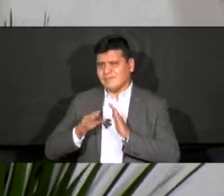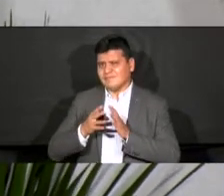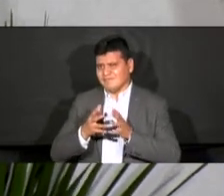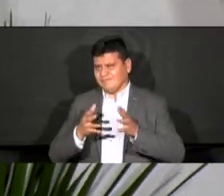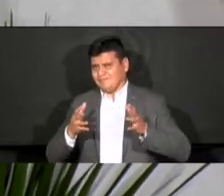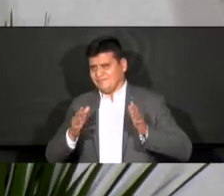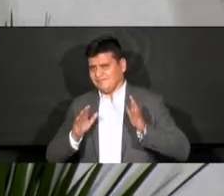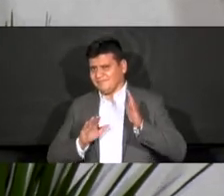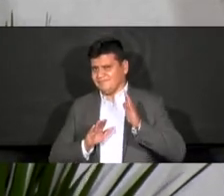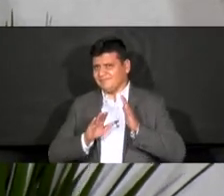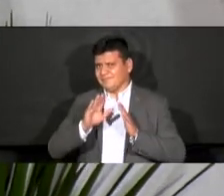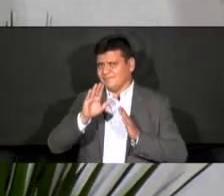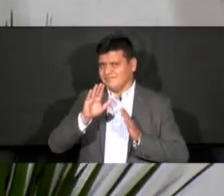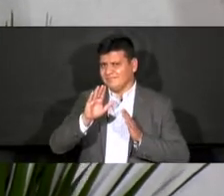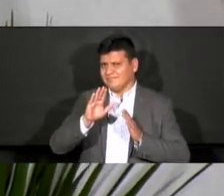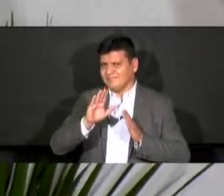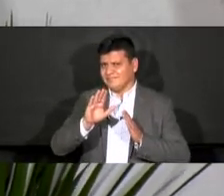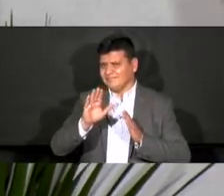licitación que solo duró